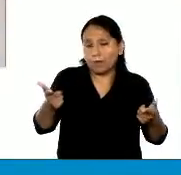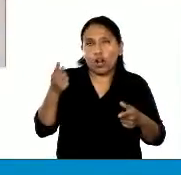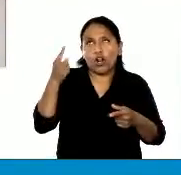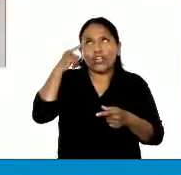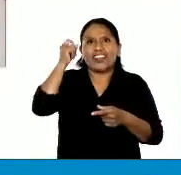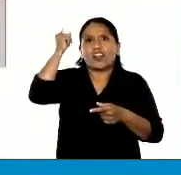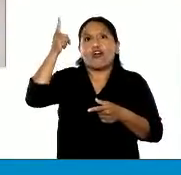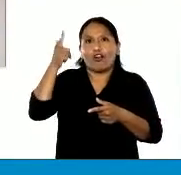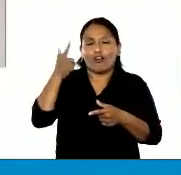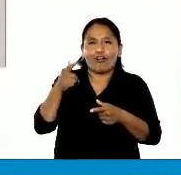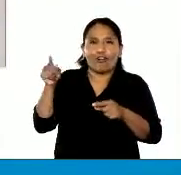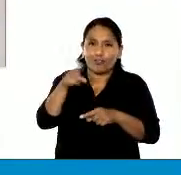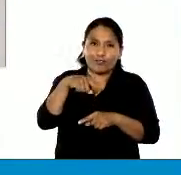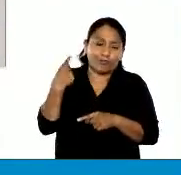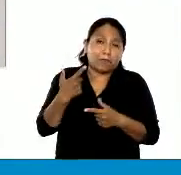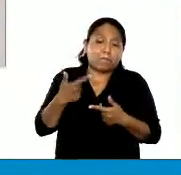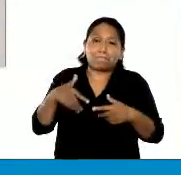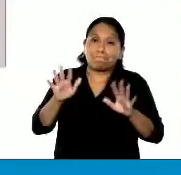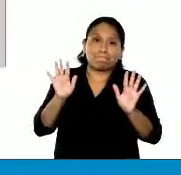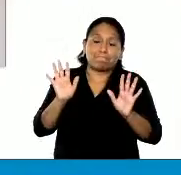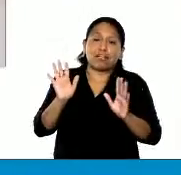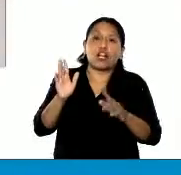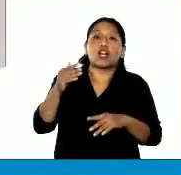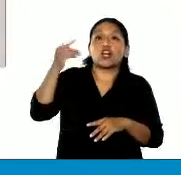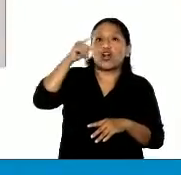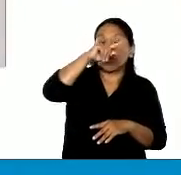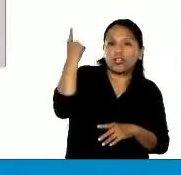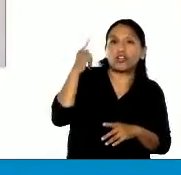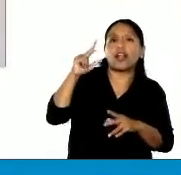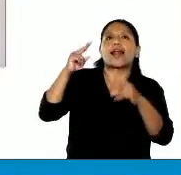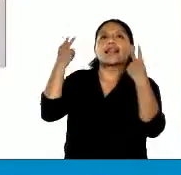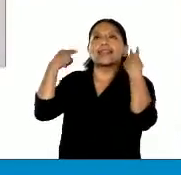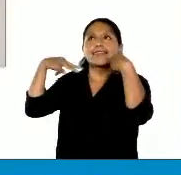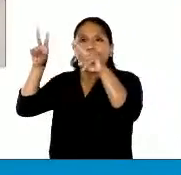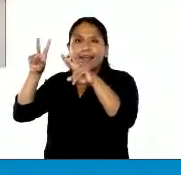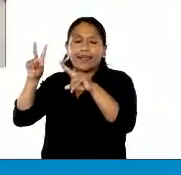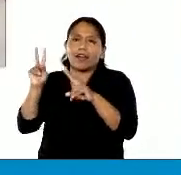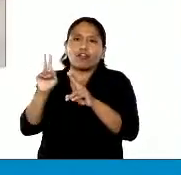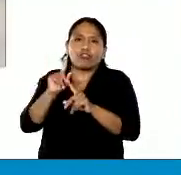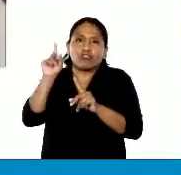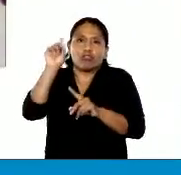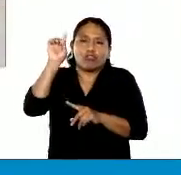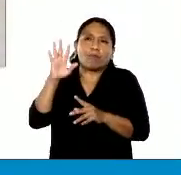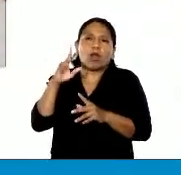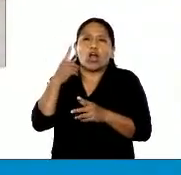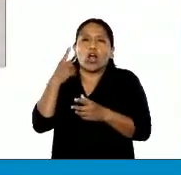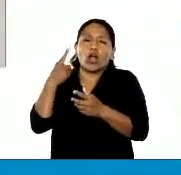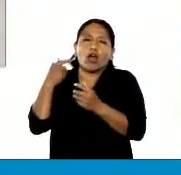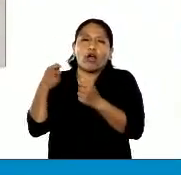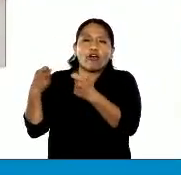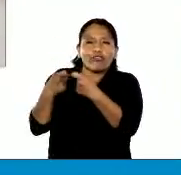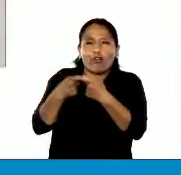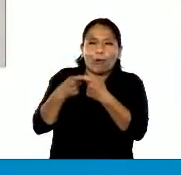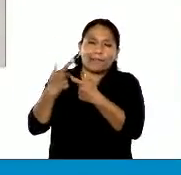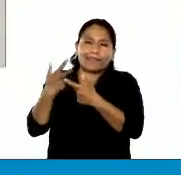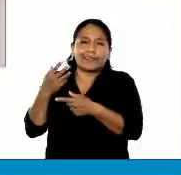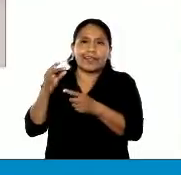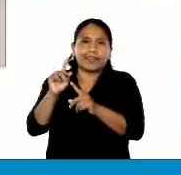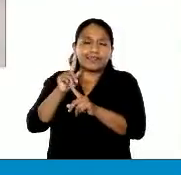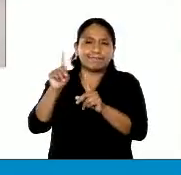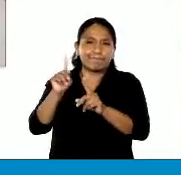ideólogos de todo esto, los nacionales, los extranjeros, no fueron solo cómplices civiles, sino que fueron, como decía